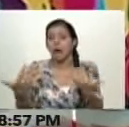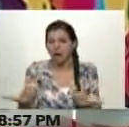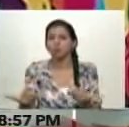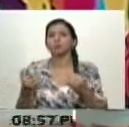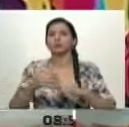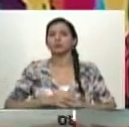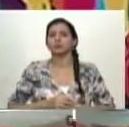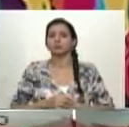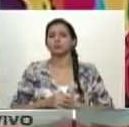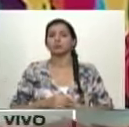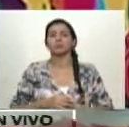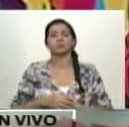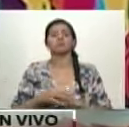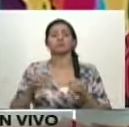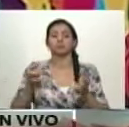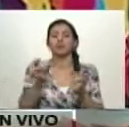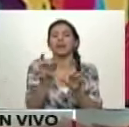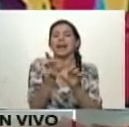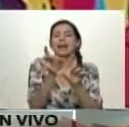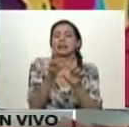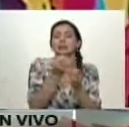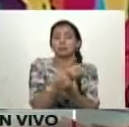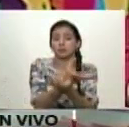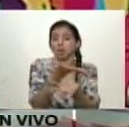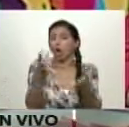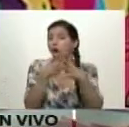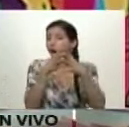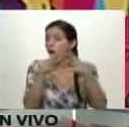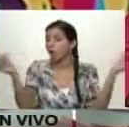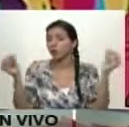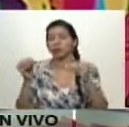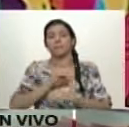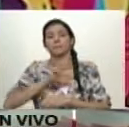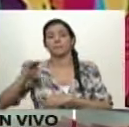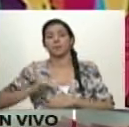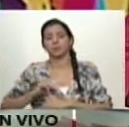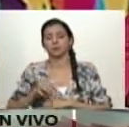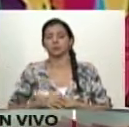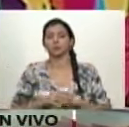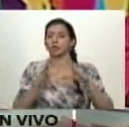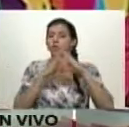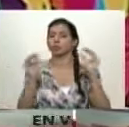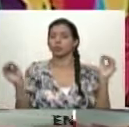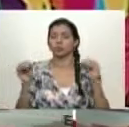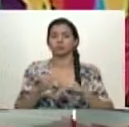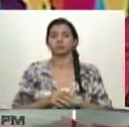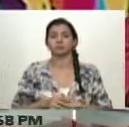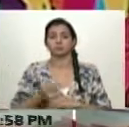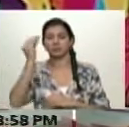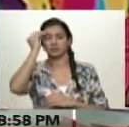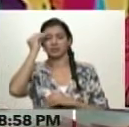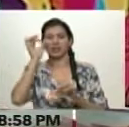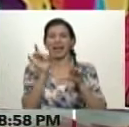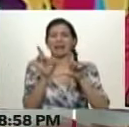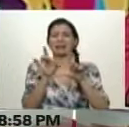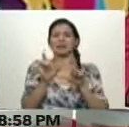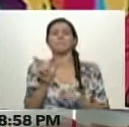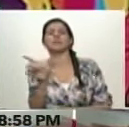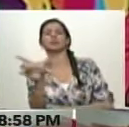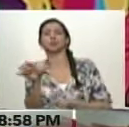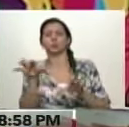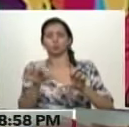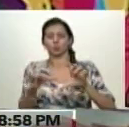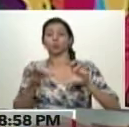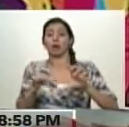de carnetización masiva de todos los militantes, de todo el que se asuma simpatizante, amigo